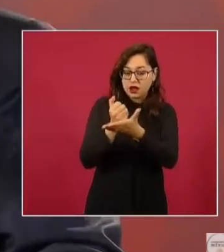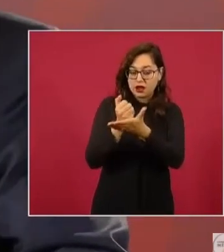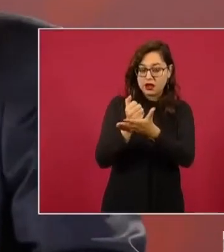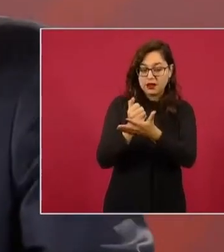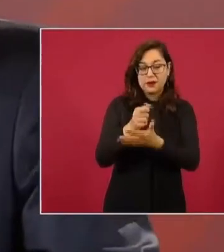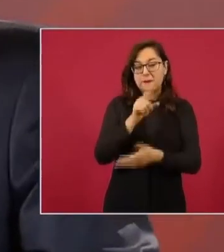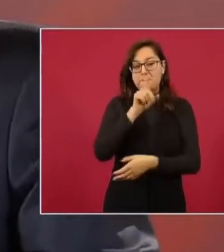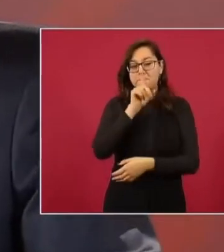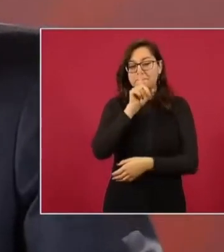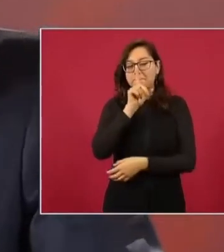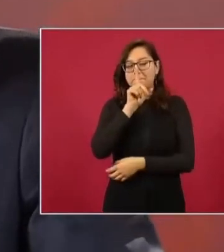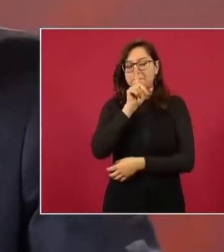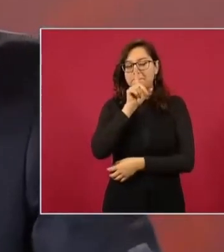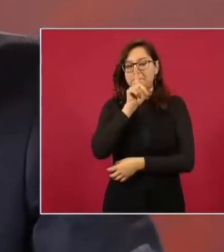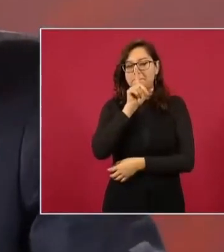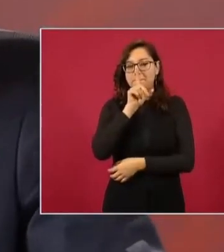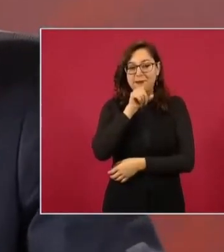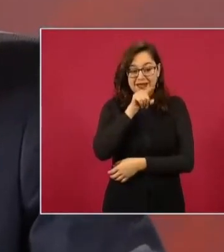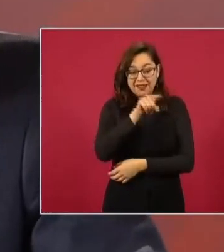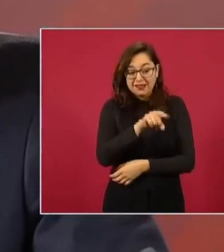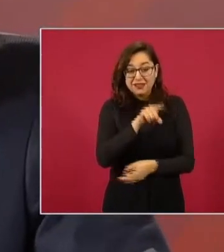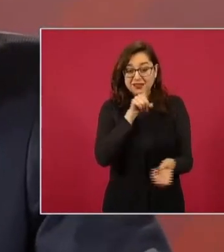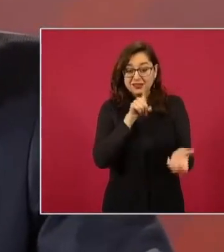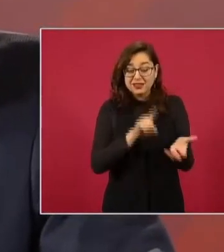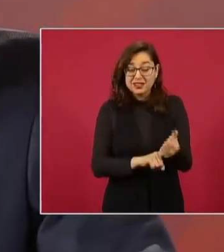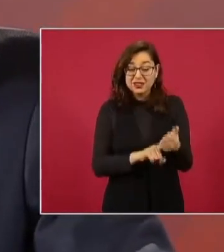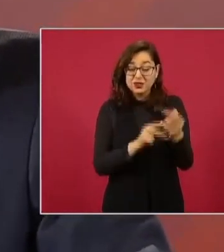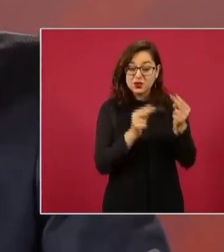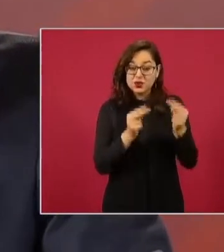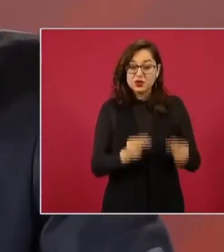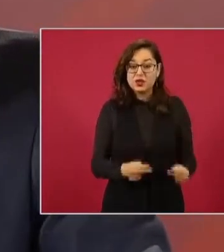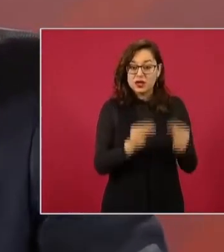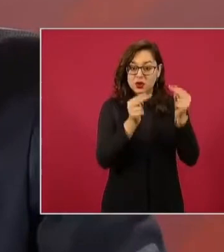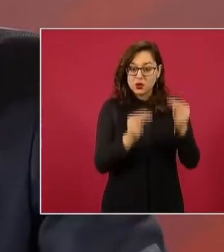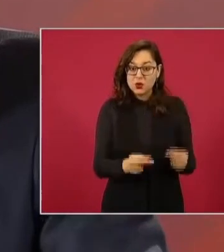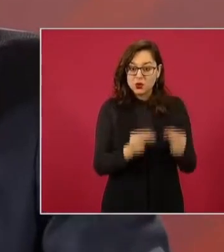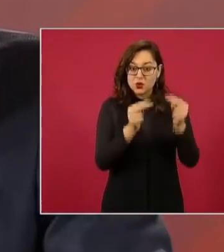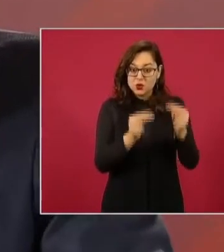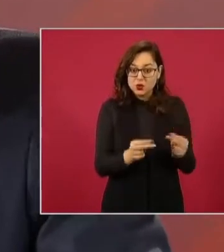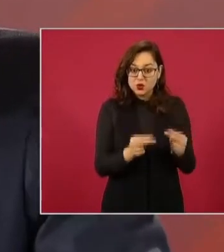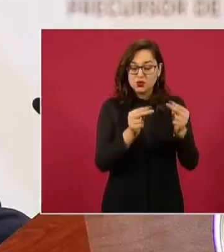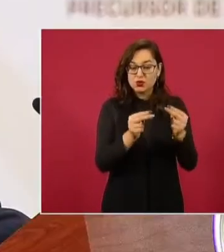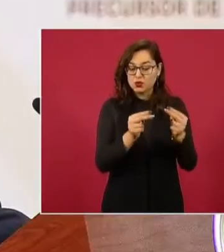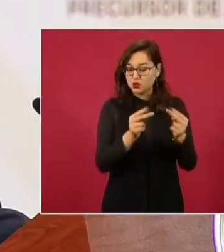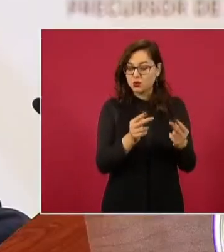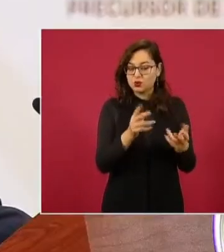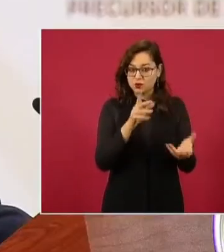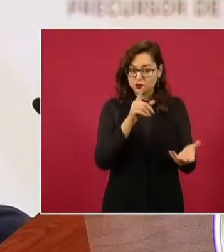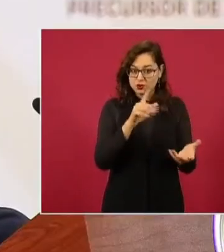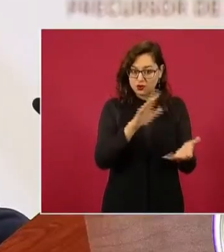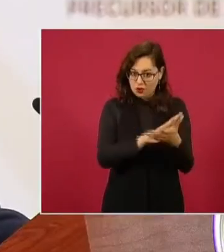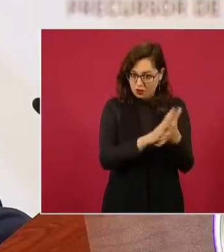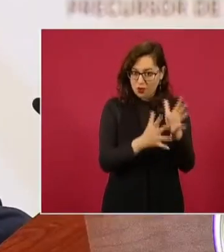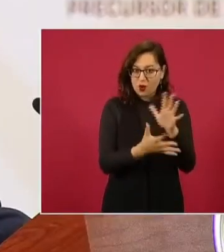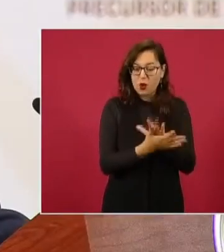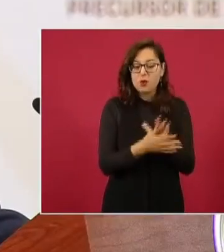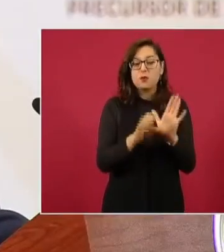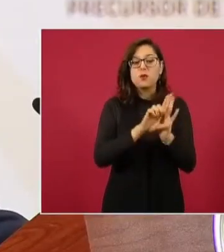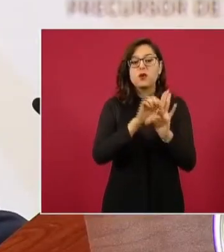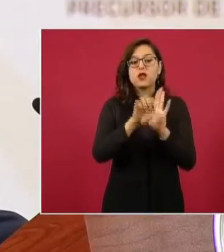entre otros negocios con el de la venta de medicinas y equipos